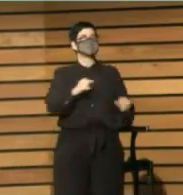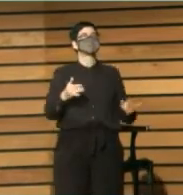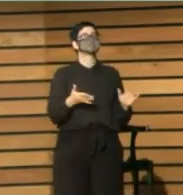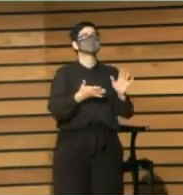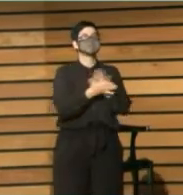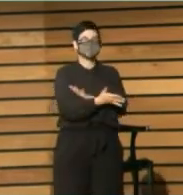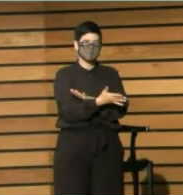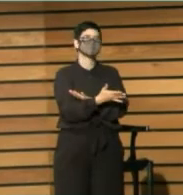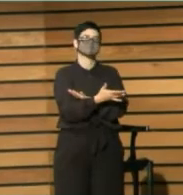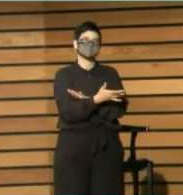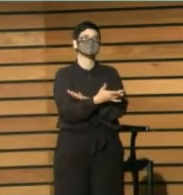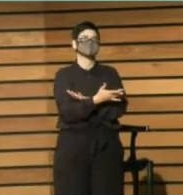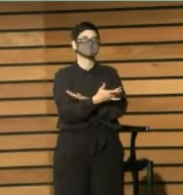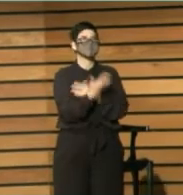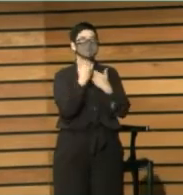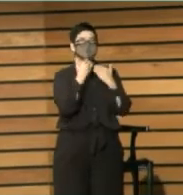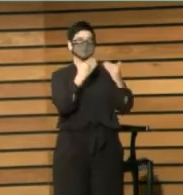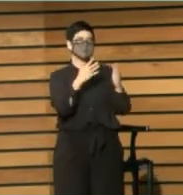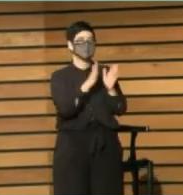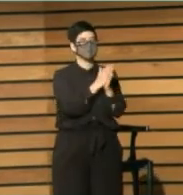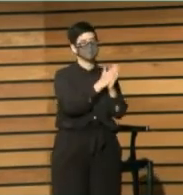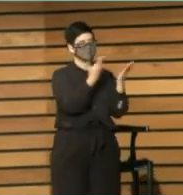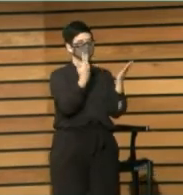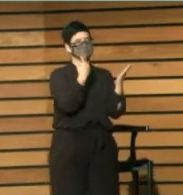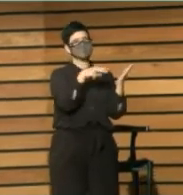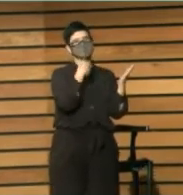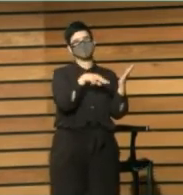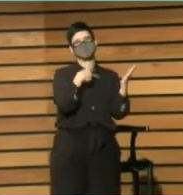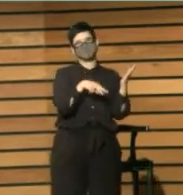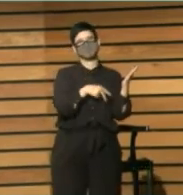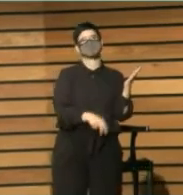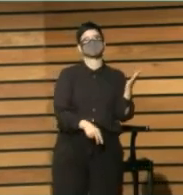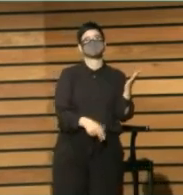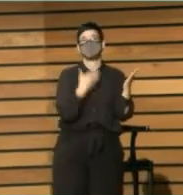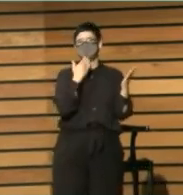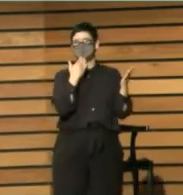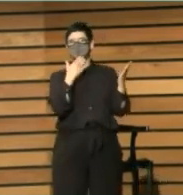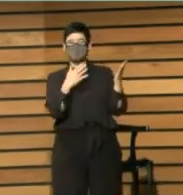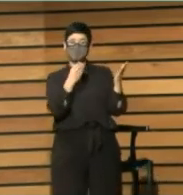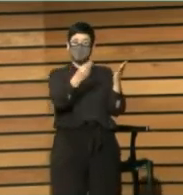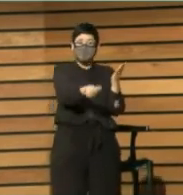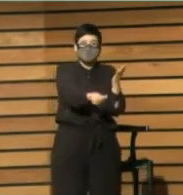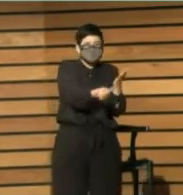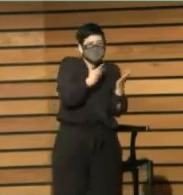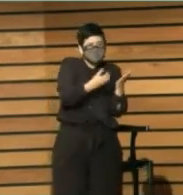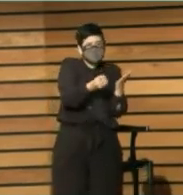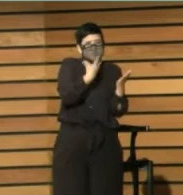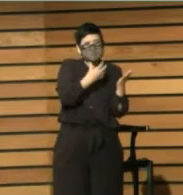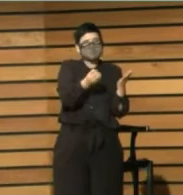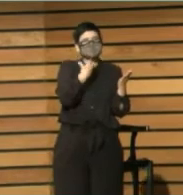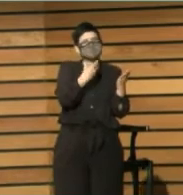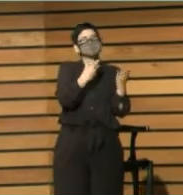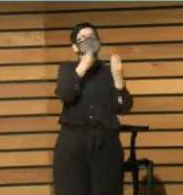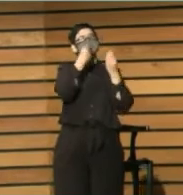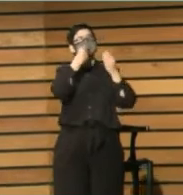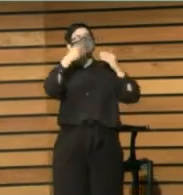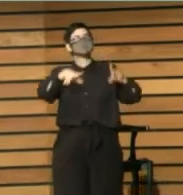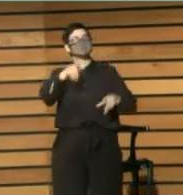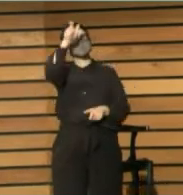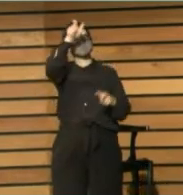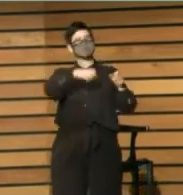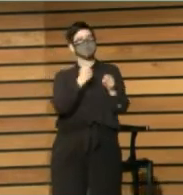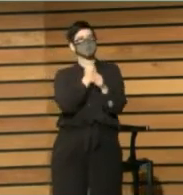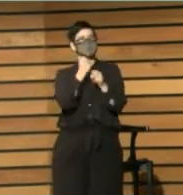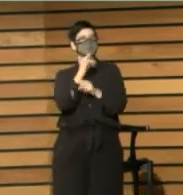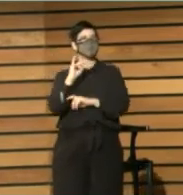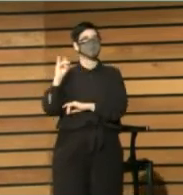ficción, o a la memoria de la ficción, y a las historias que me contaba un platanero de rostro rojo y apacible,